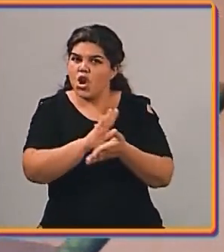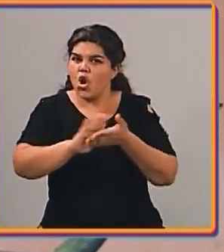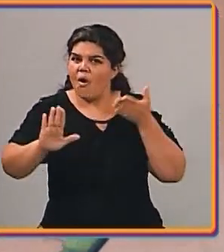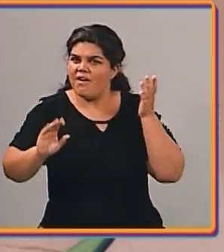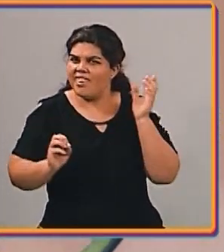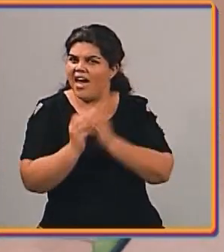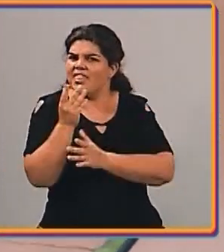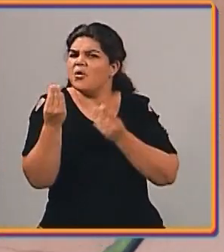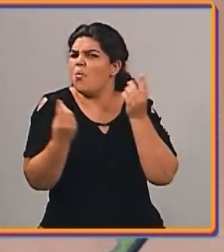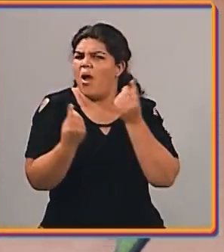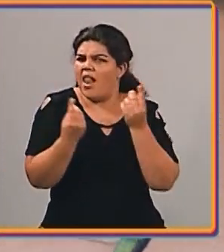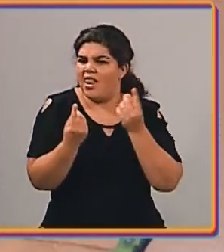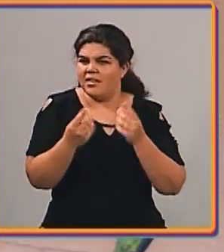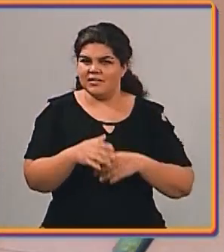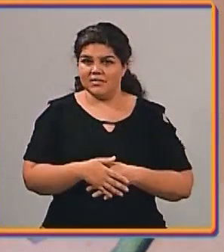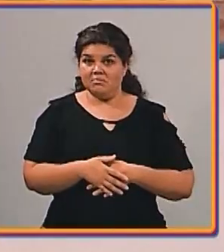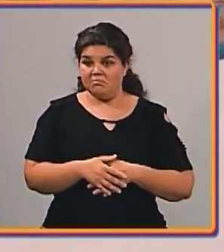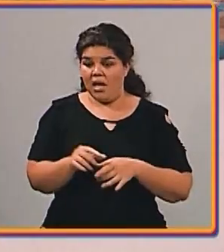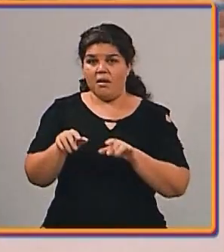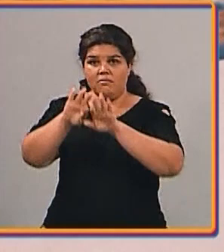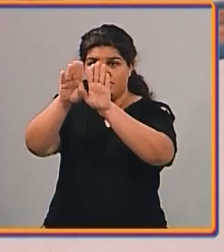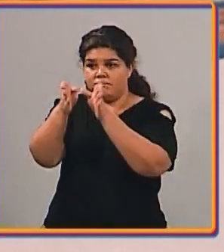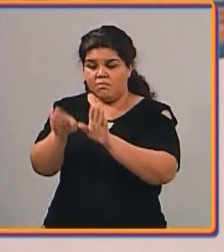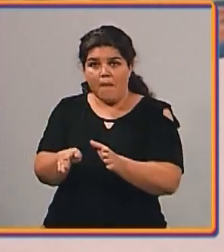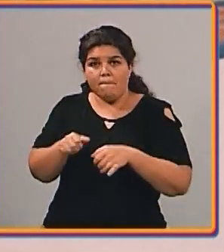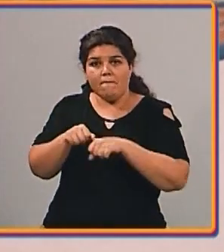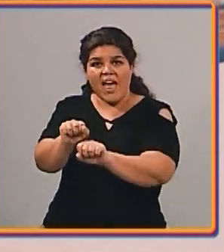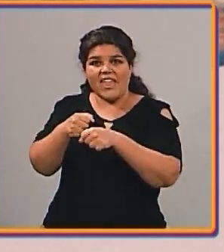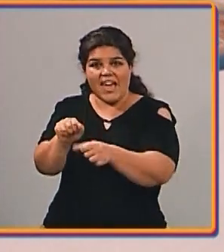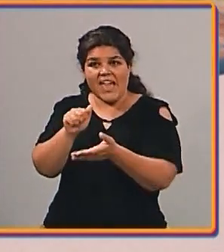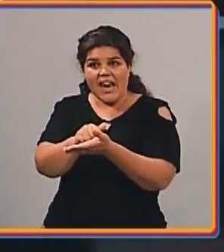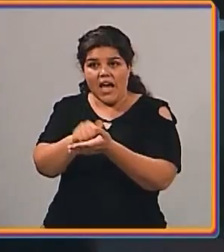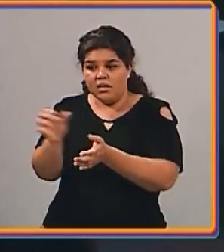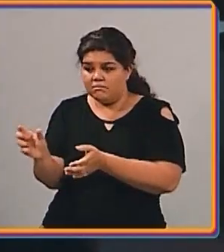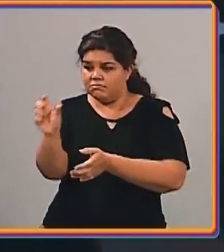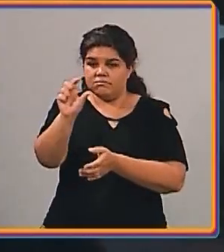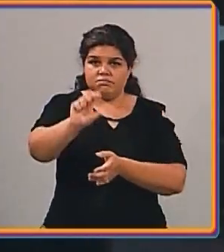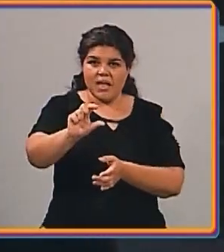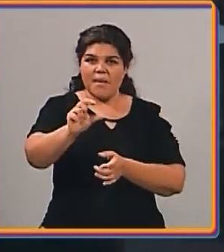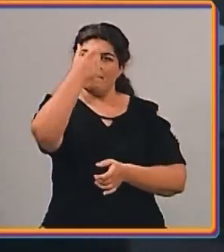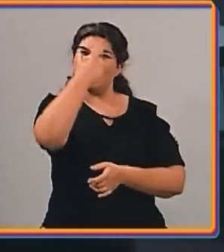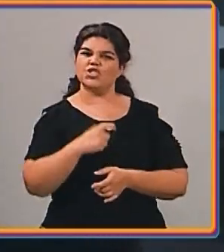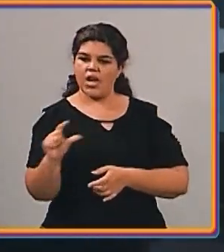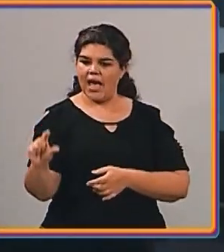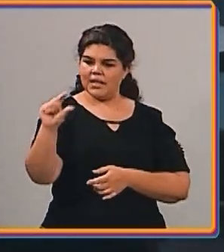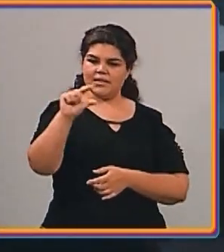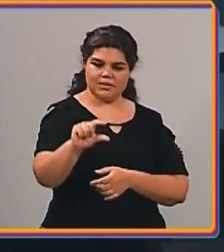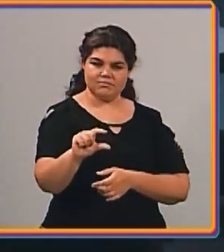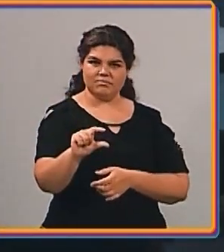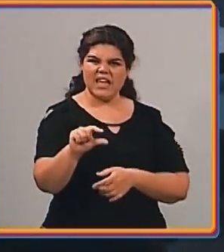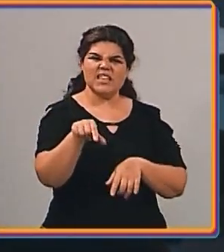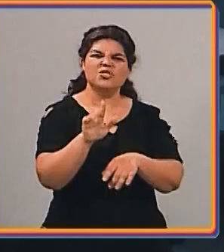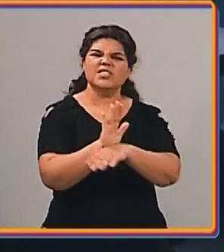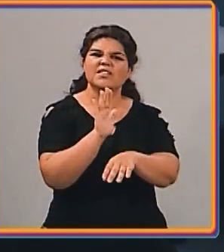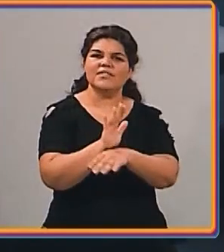Presenta una pieza de madera con forma de persona que, entre otras funciones, con su color, indica a qué participante del juego representa.